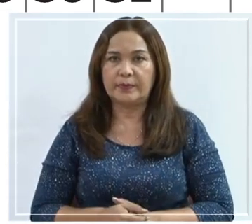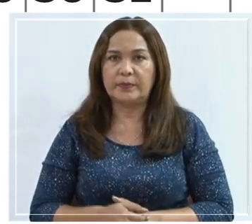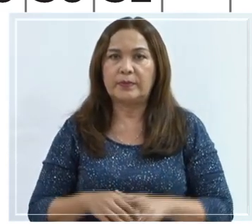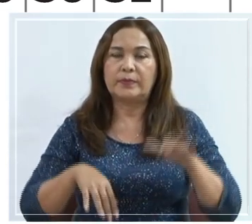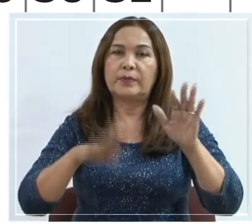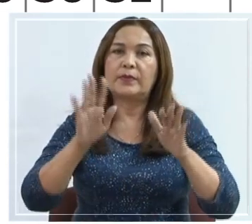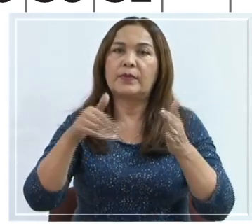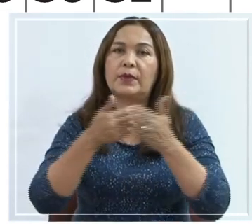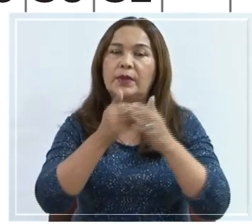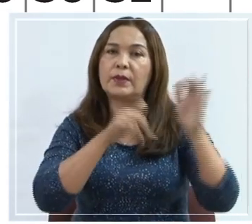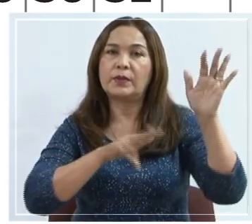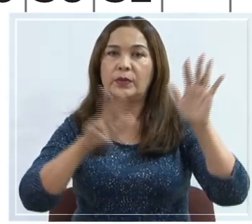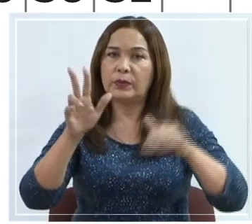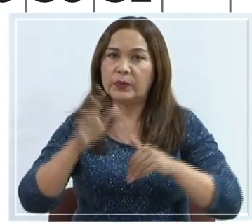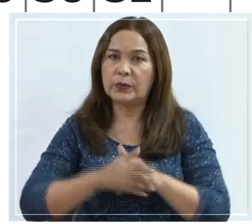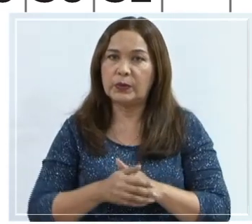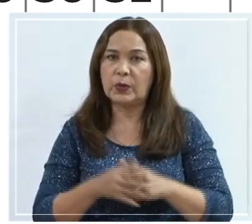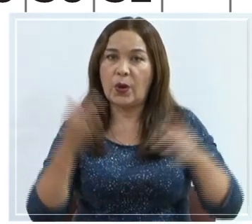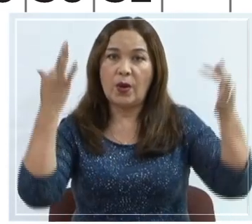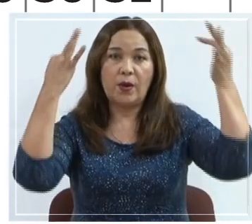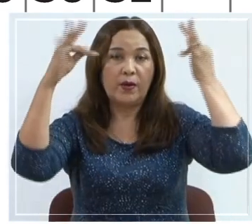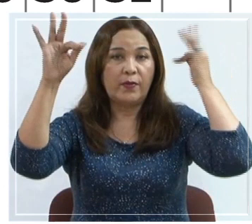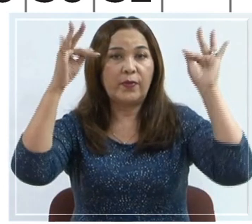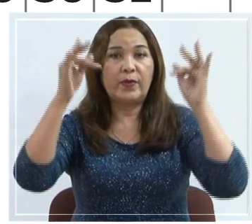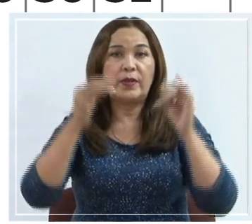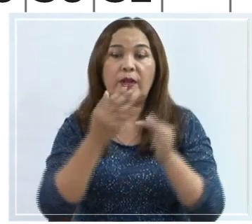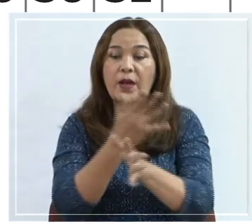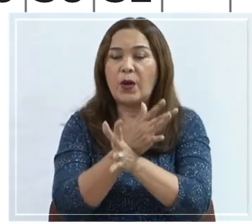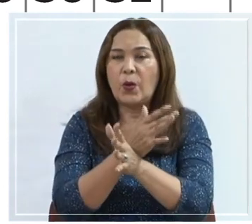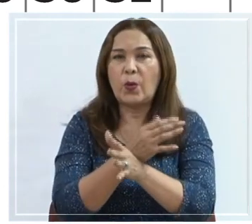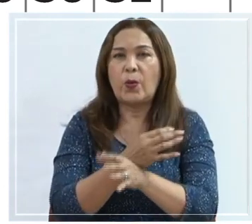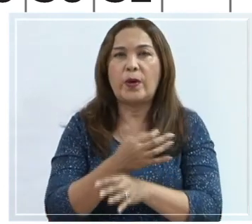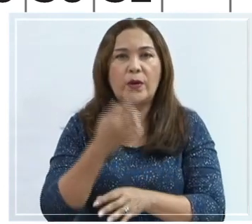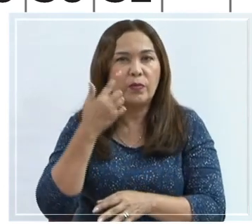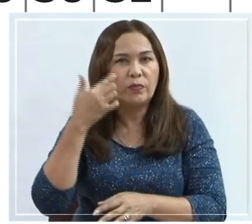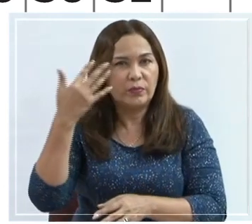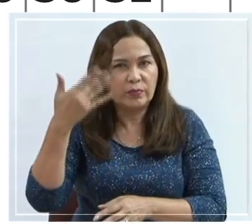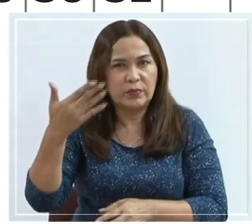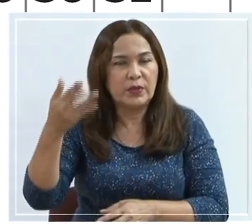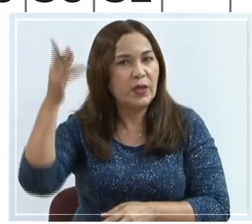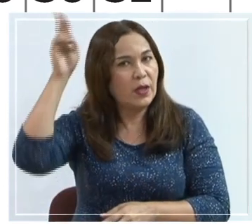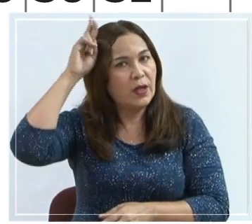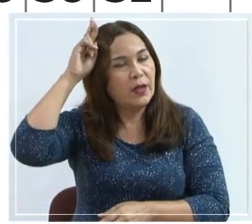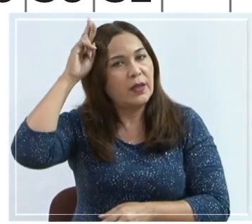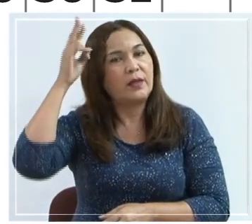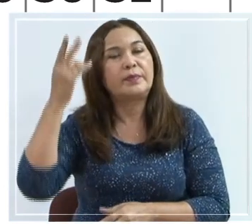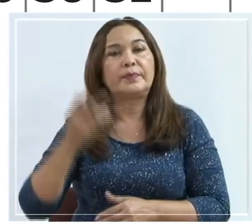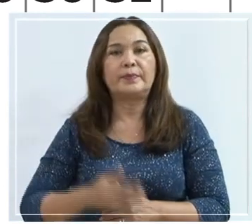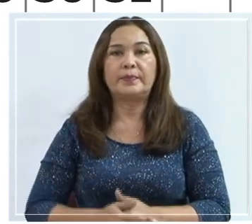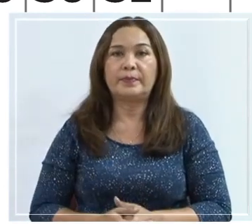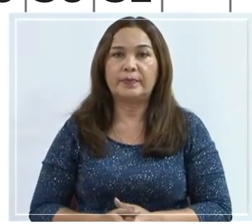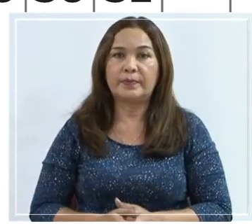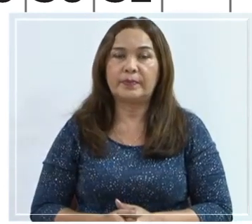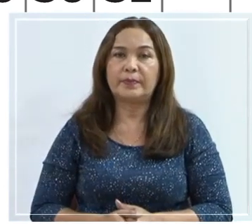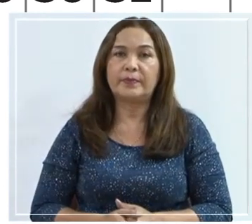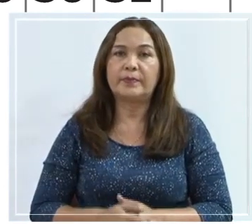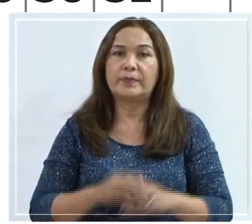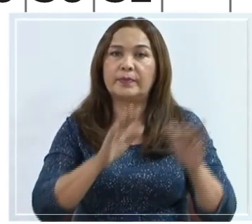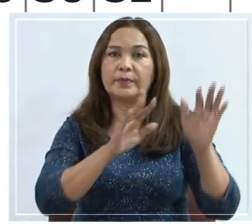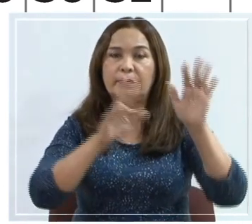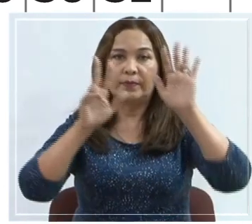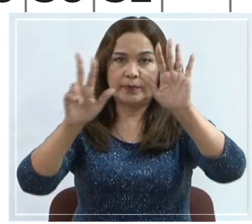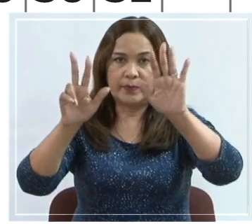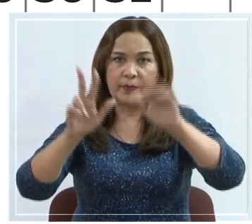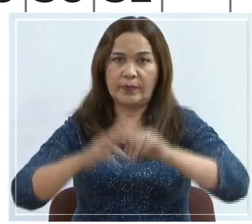del 14 al 18 festival juegos autóctonos indígenas y tradicionales día